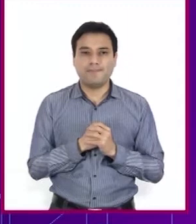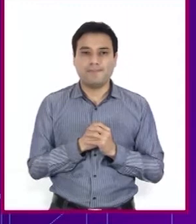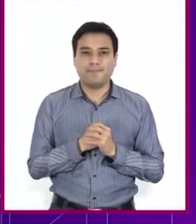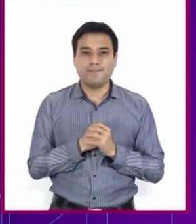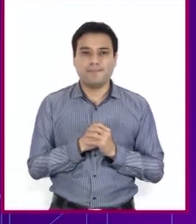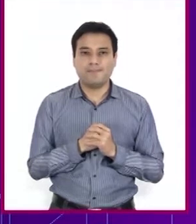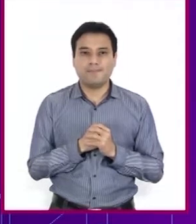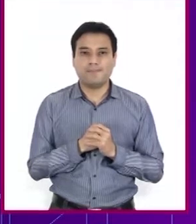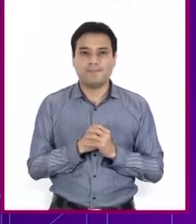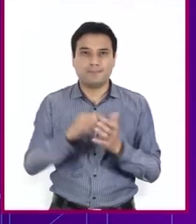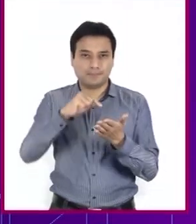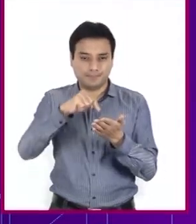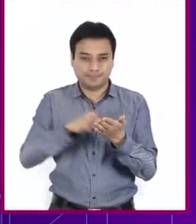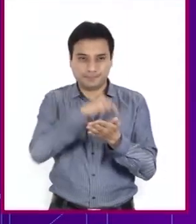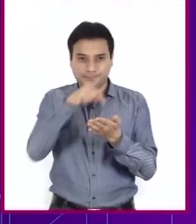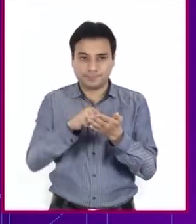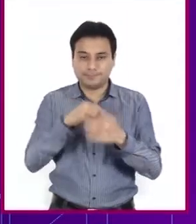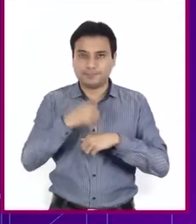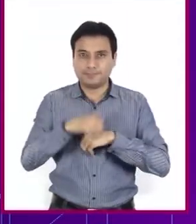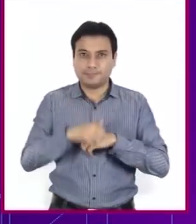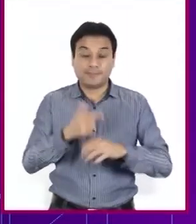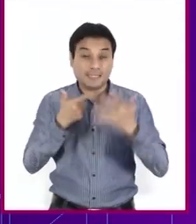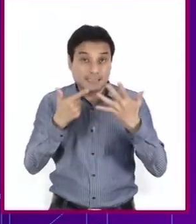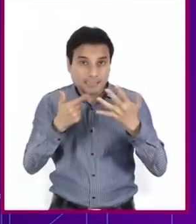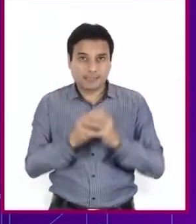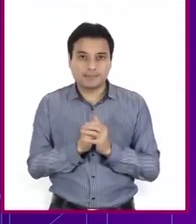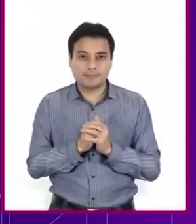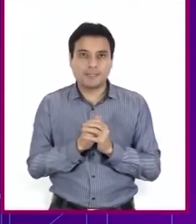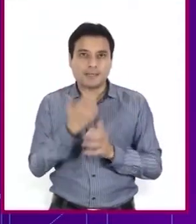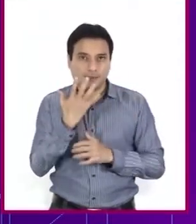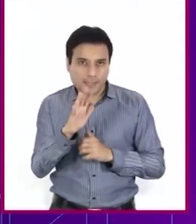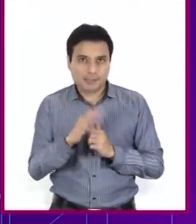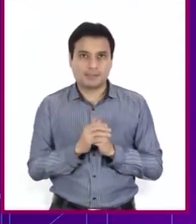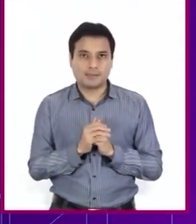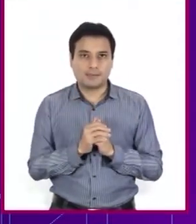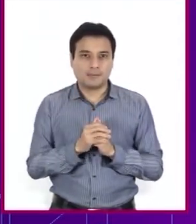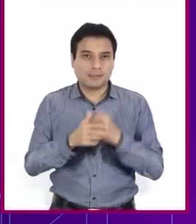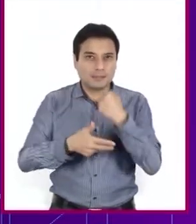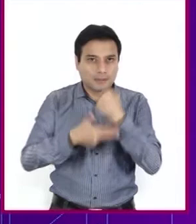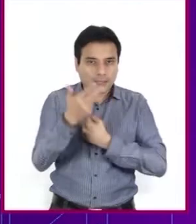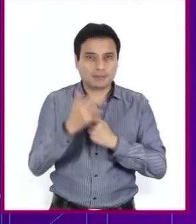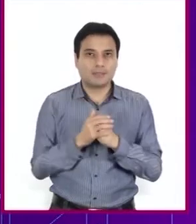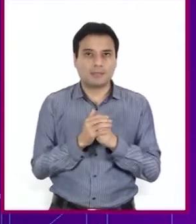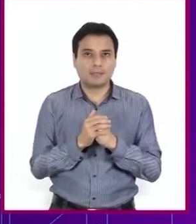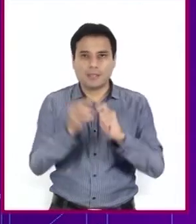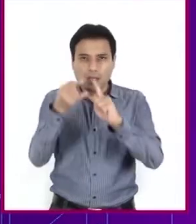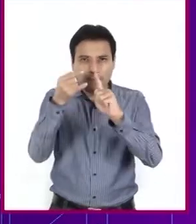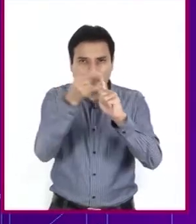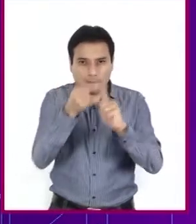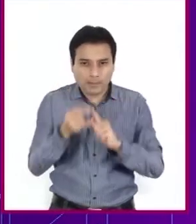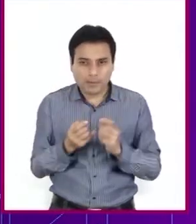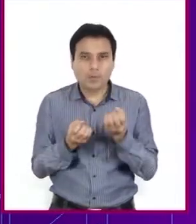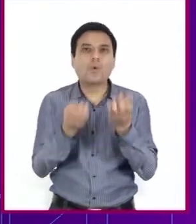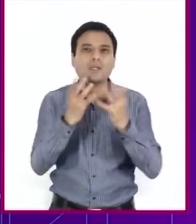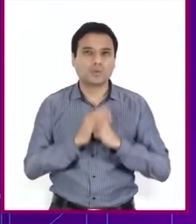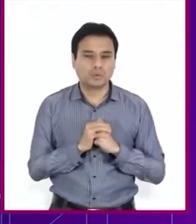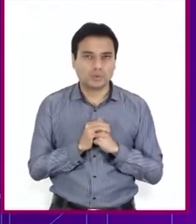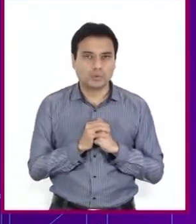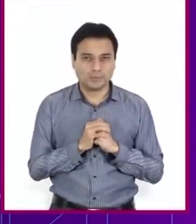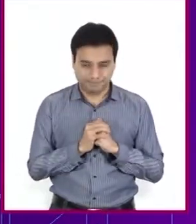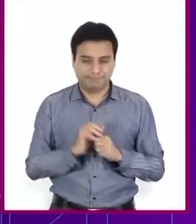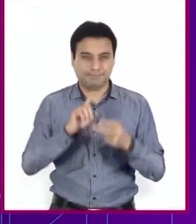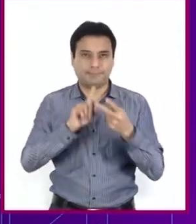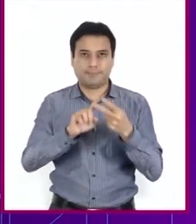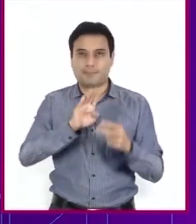cuadritos tendrá la figura 7, 10 y 13 respectivamente? Inciso